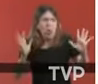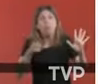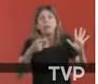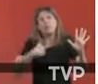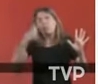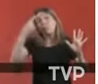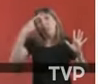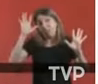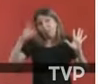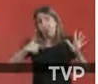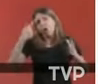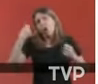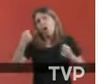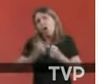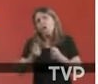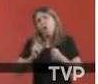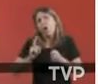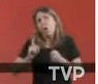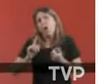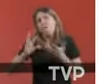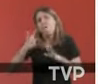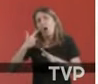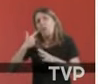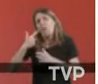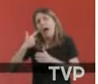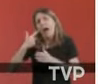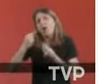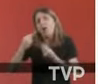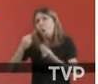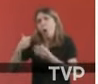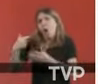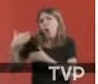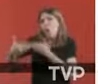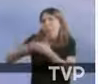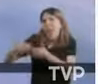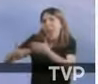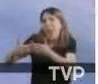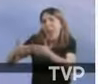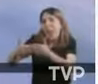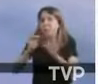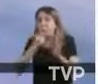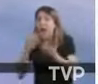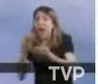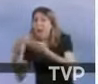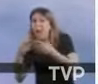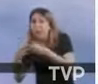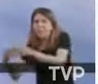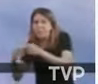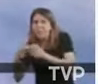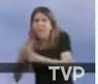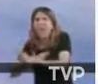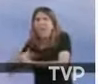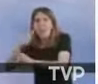no estoy de acuerdo con el camino, no estoy de acuerdo con el camino. Negociar con el fondo, con la catástrofe